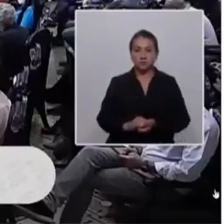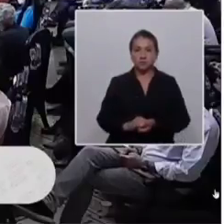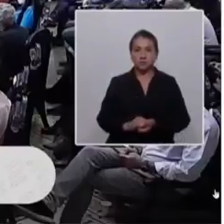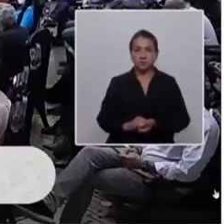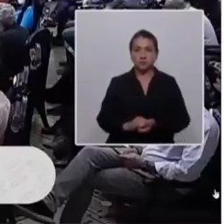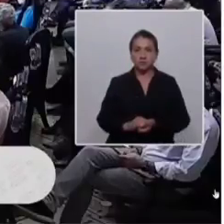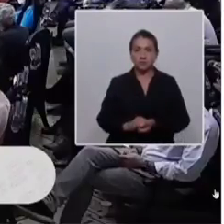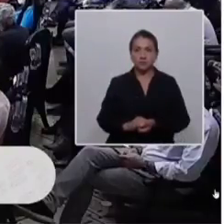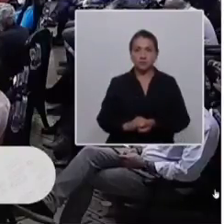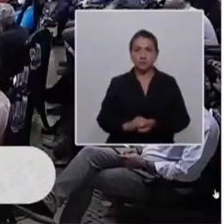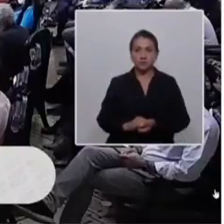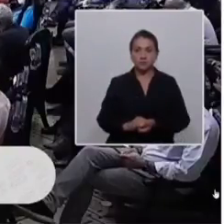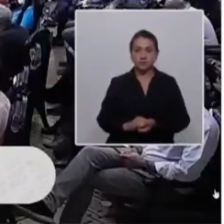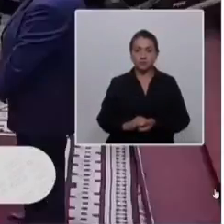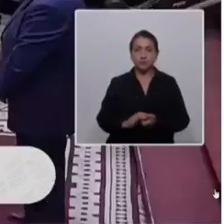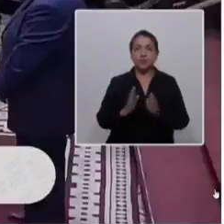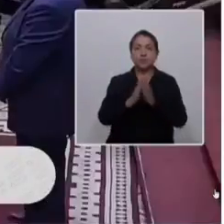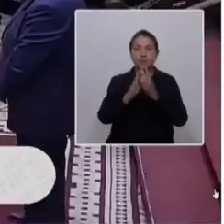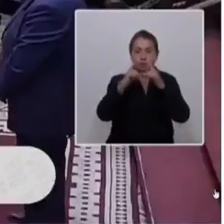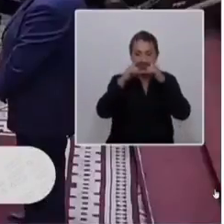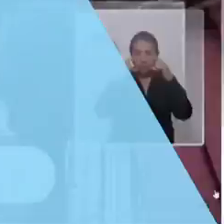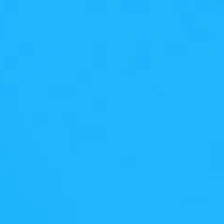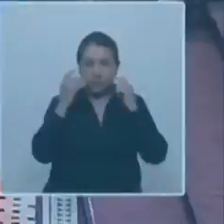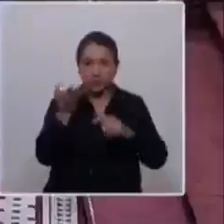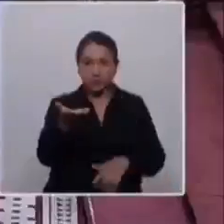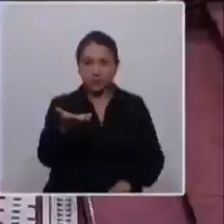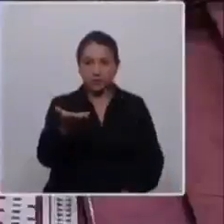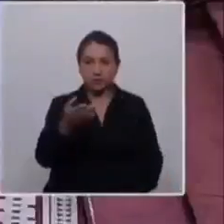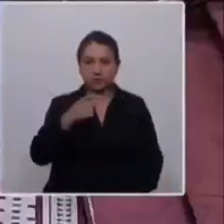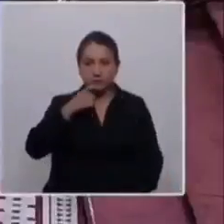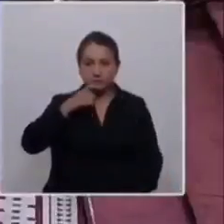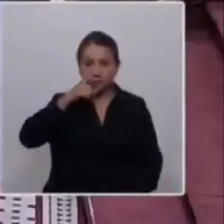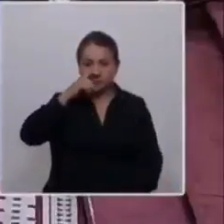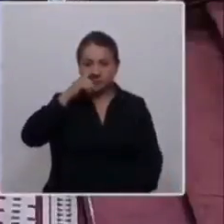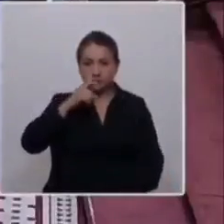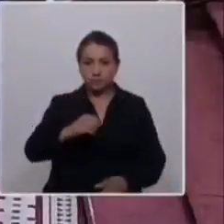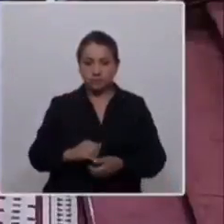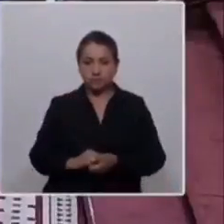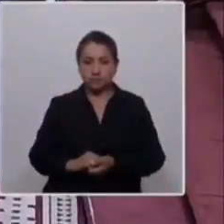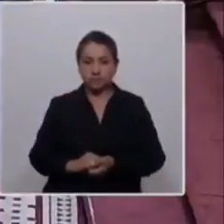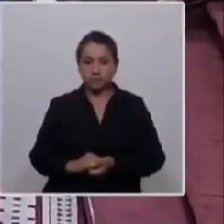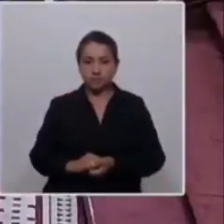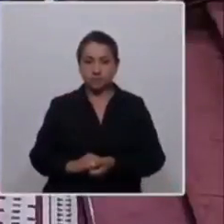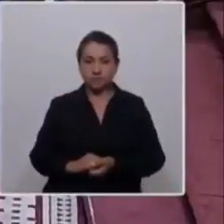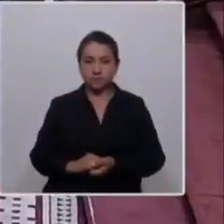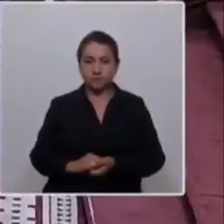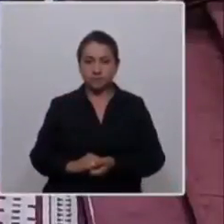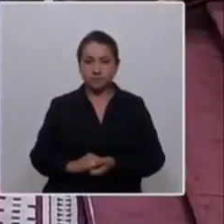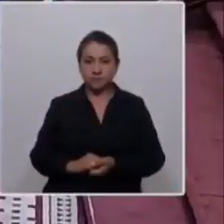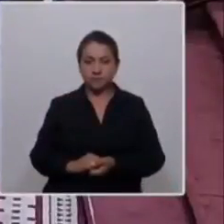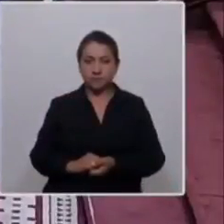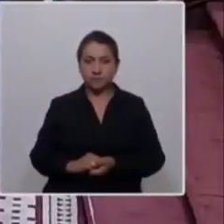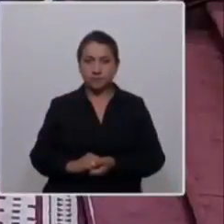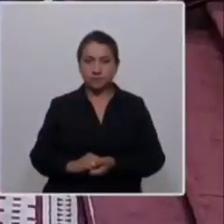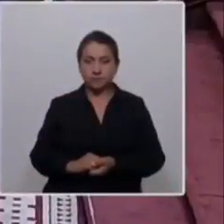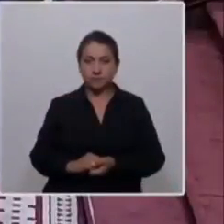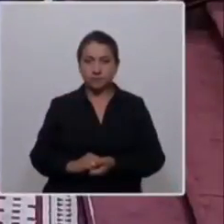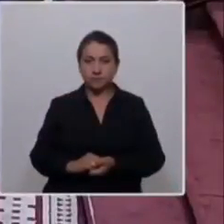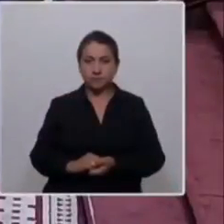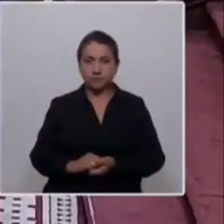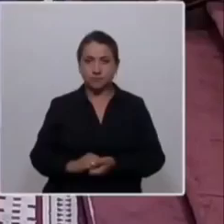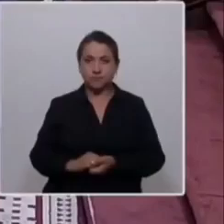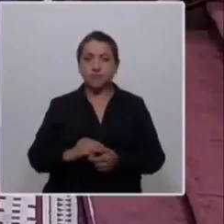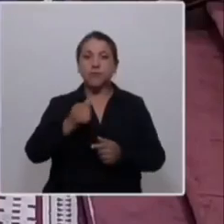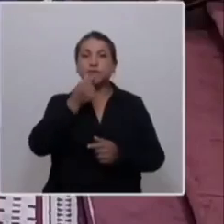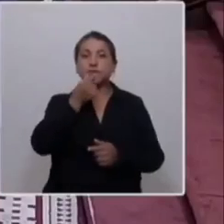hoy se van a estar tomando muestras PCR en el ex Congreso Nacional, no solamente a los convencionales que lleguen y también a los